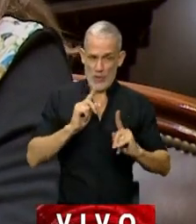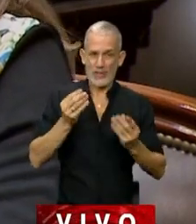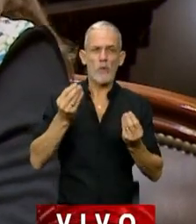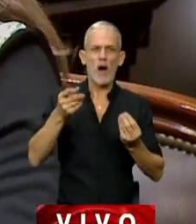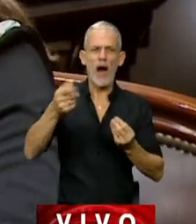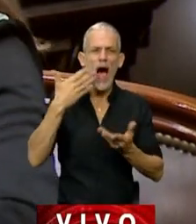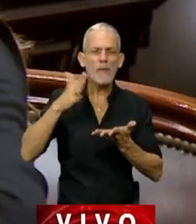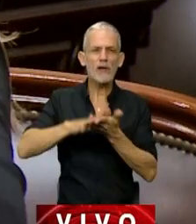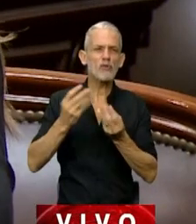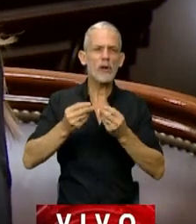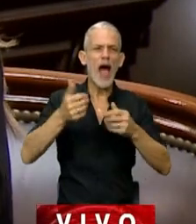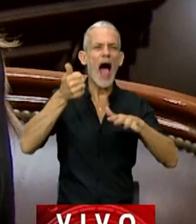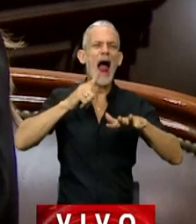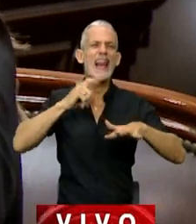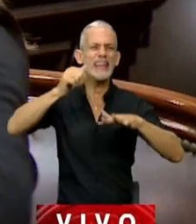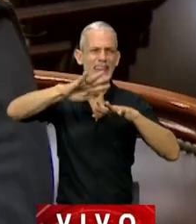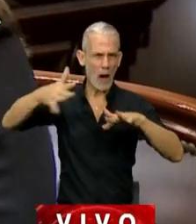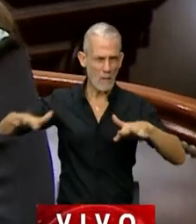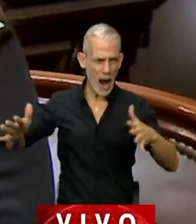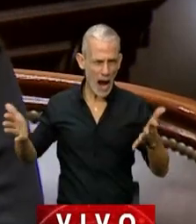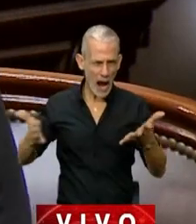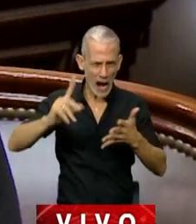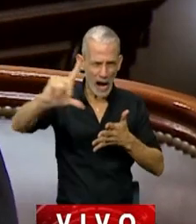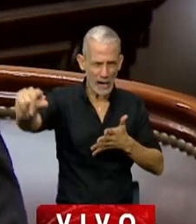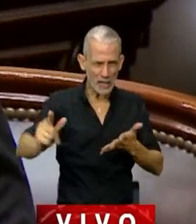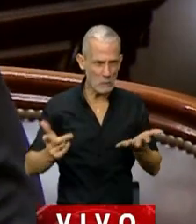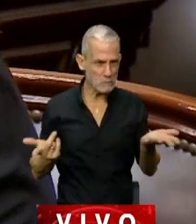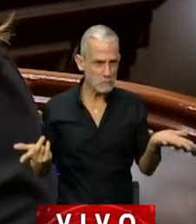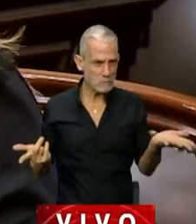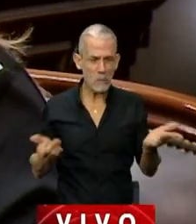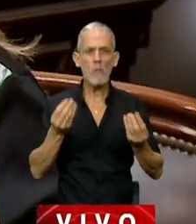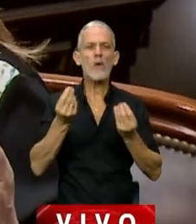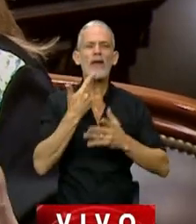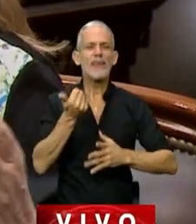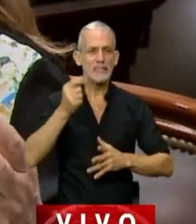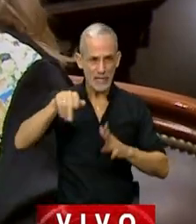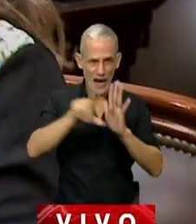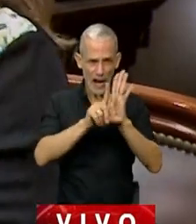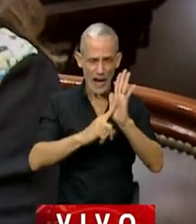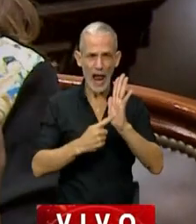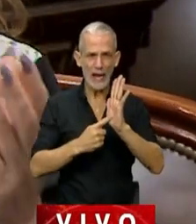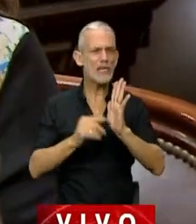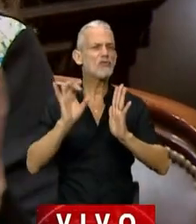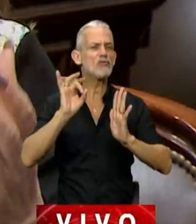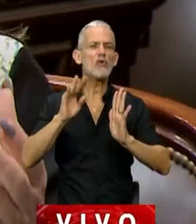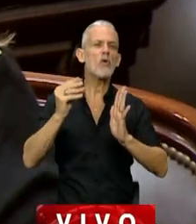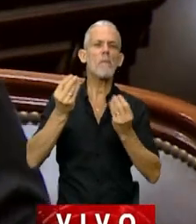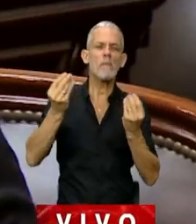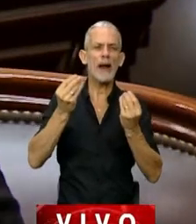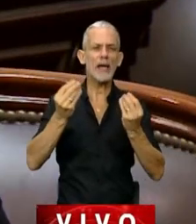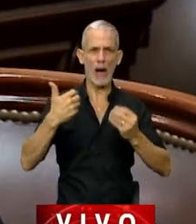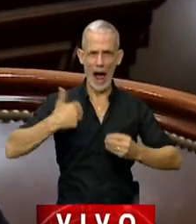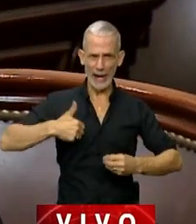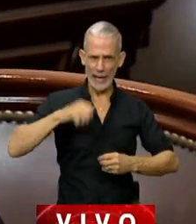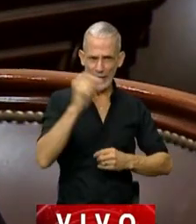qué habla de alta mar. No entiendo por qué dice que esta ley es solamente para